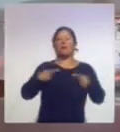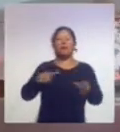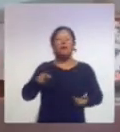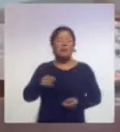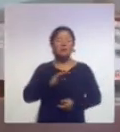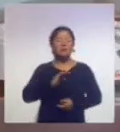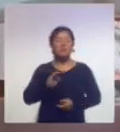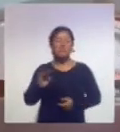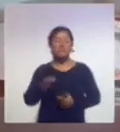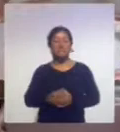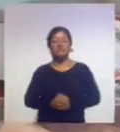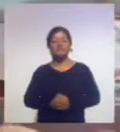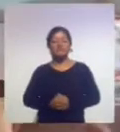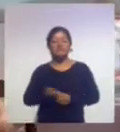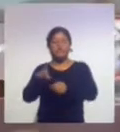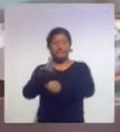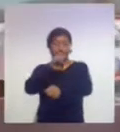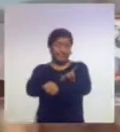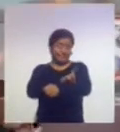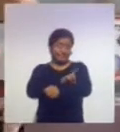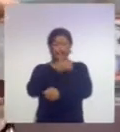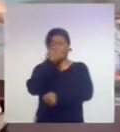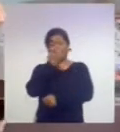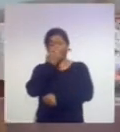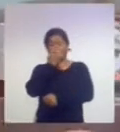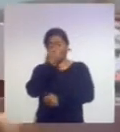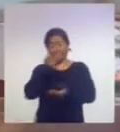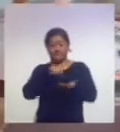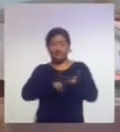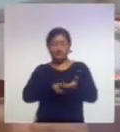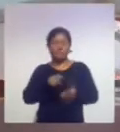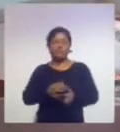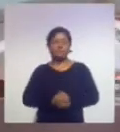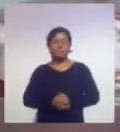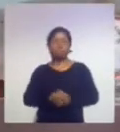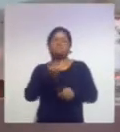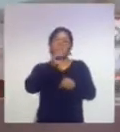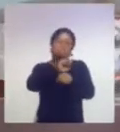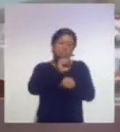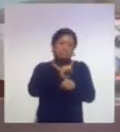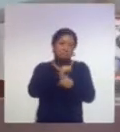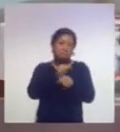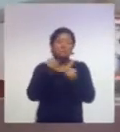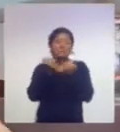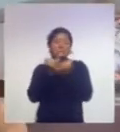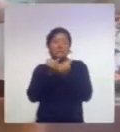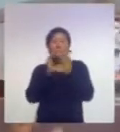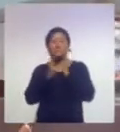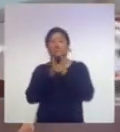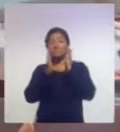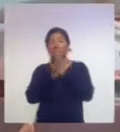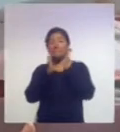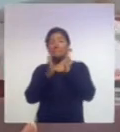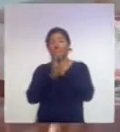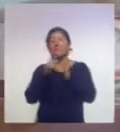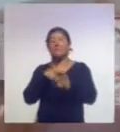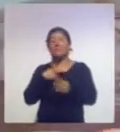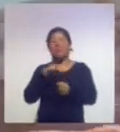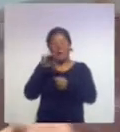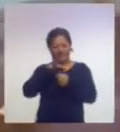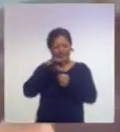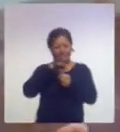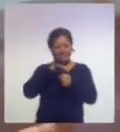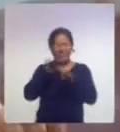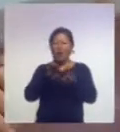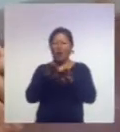dar desde los años escolares, desde la secundaria, pero incluso también hemos participado en elecciones escolares